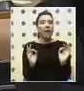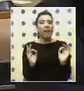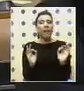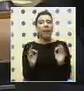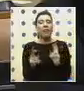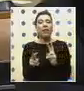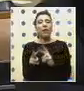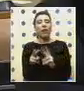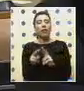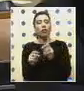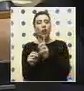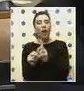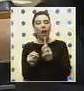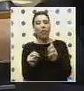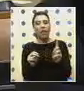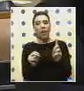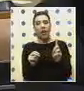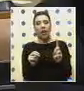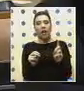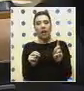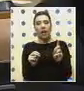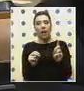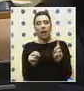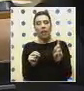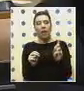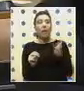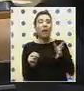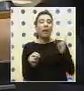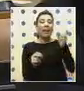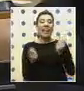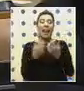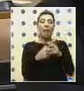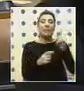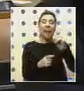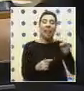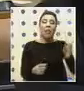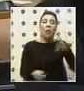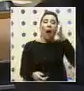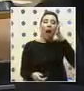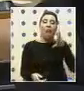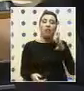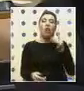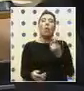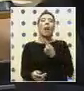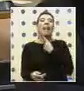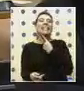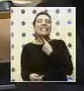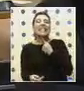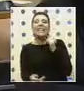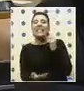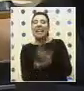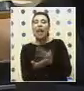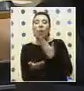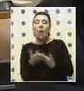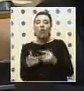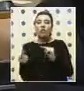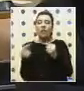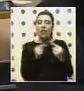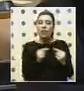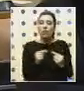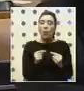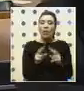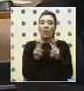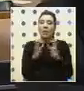que cada uno expone y los intereses que se cruzan al momento de tener discusiones tan